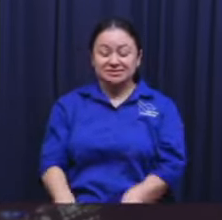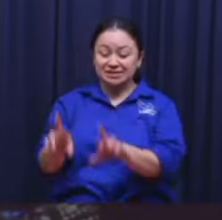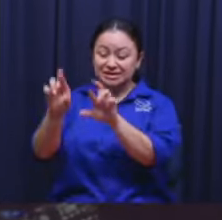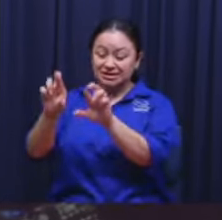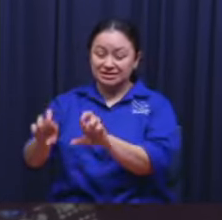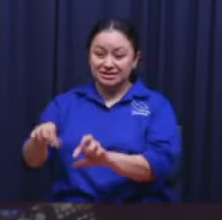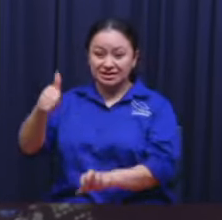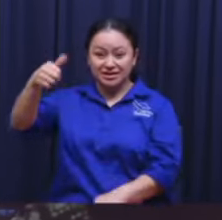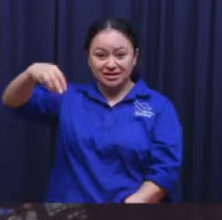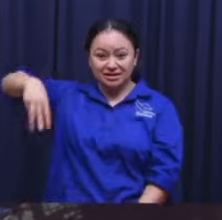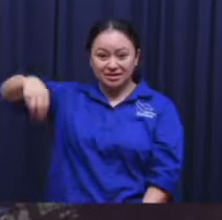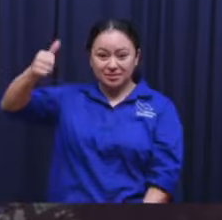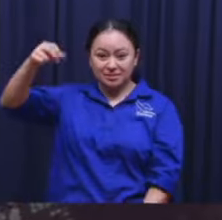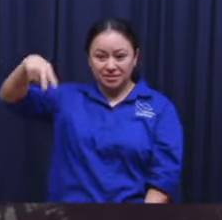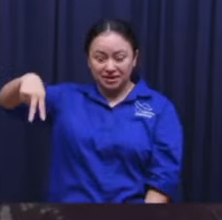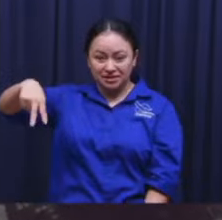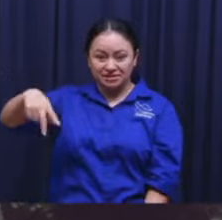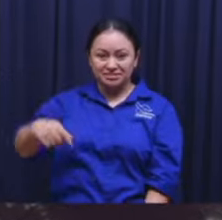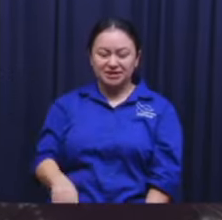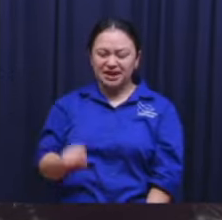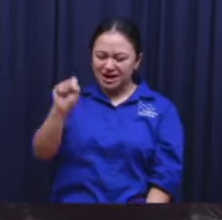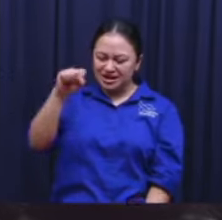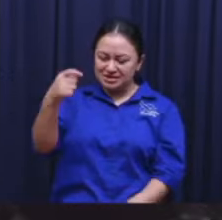el hambre.